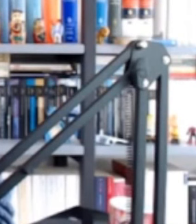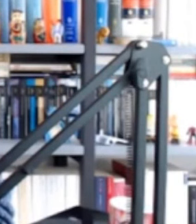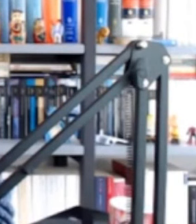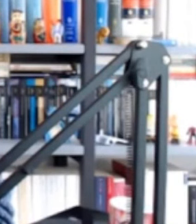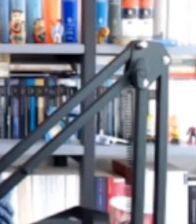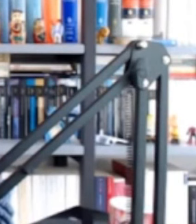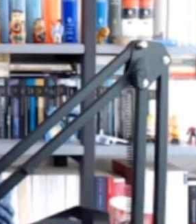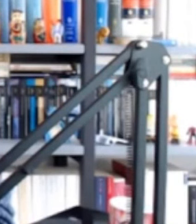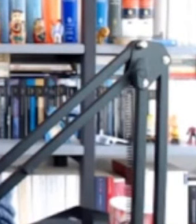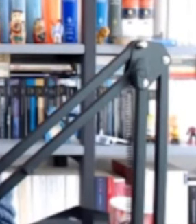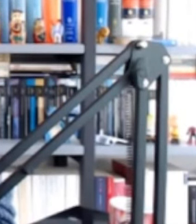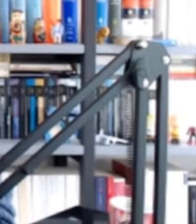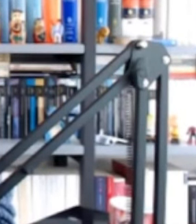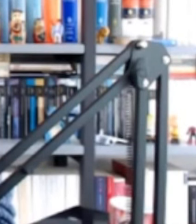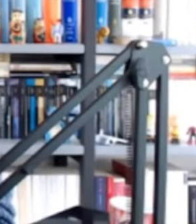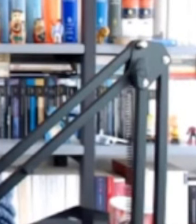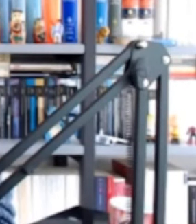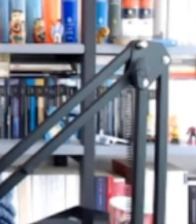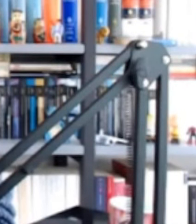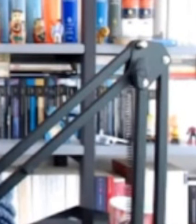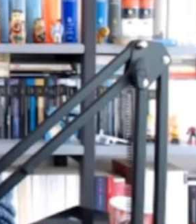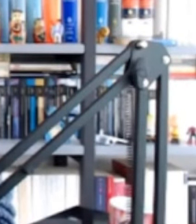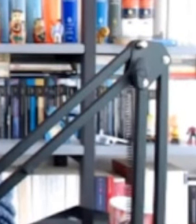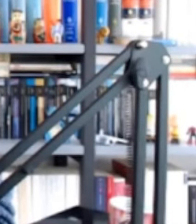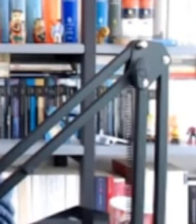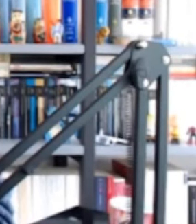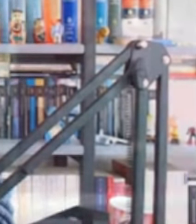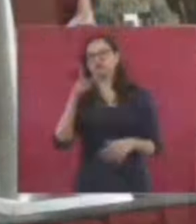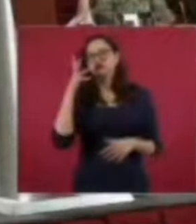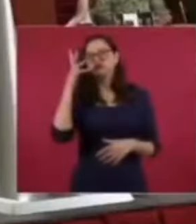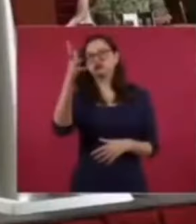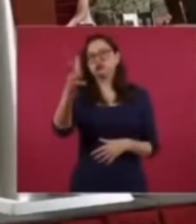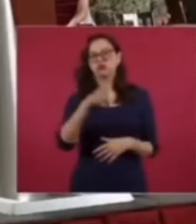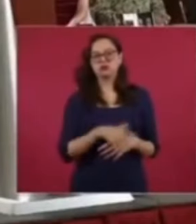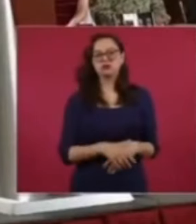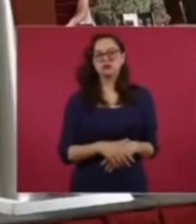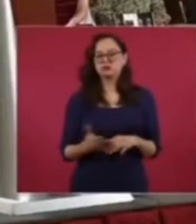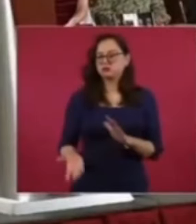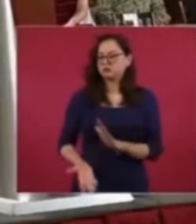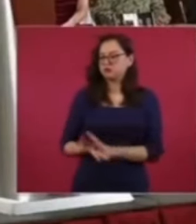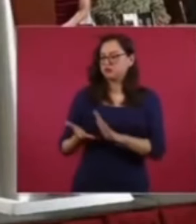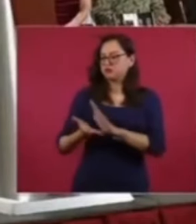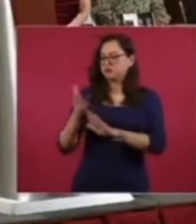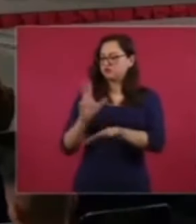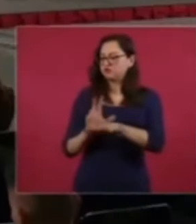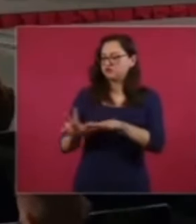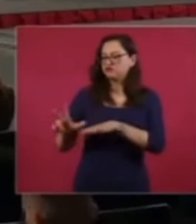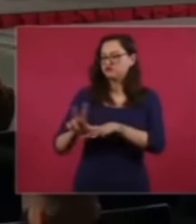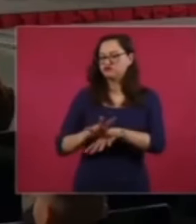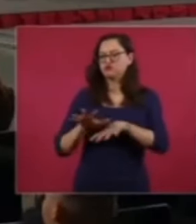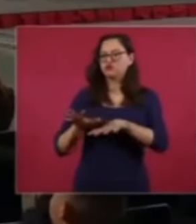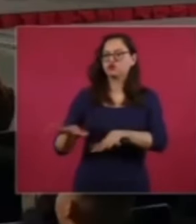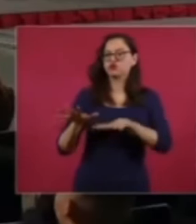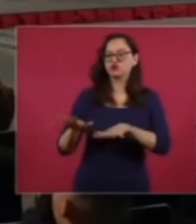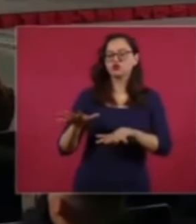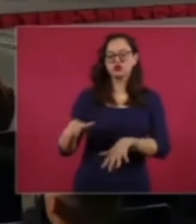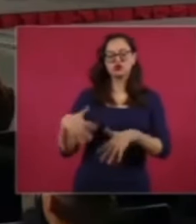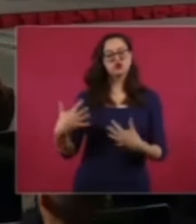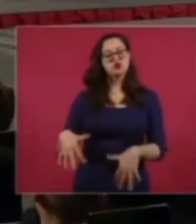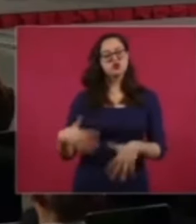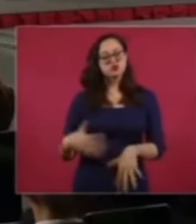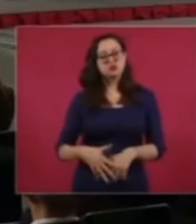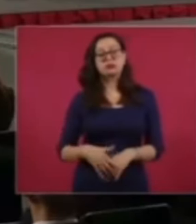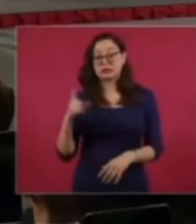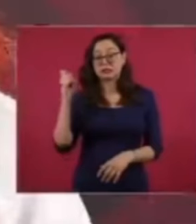emotiva no se equivoca en nada la gobernadora de Campeche Vicente han sido muchos los desafíos